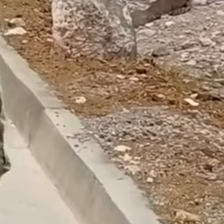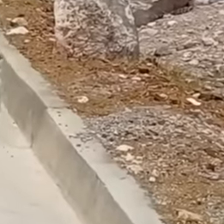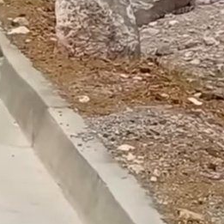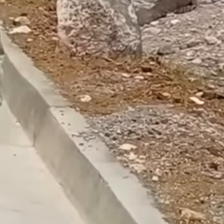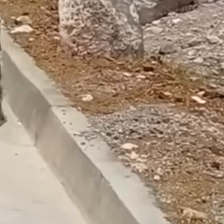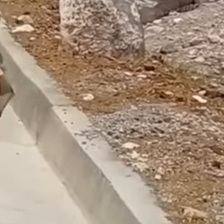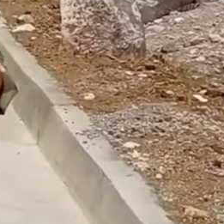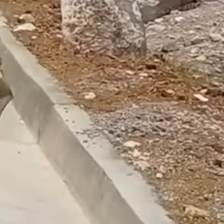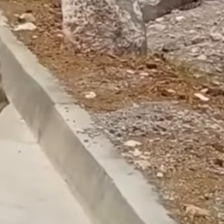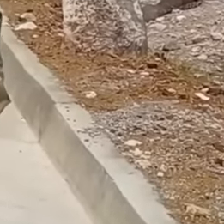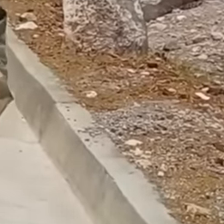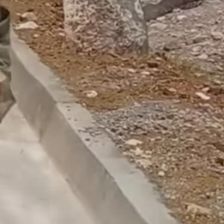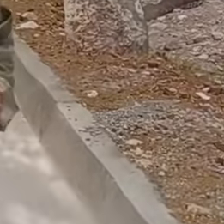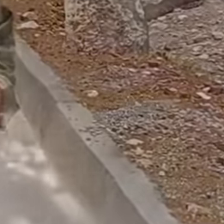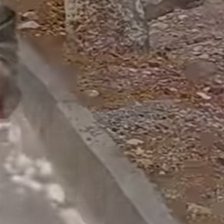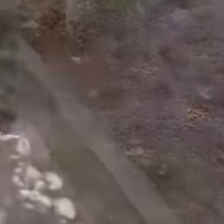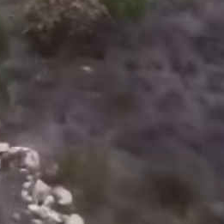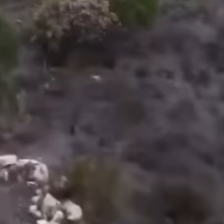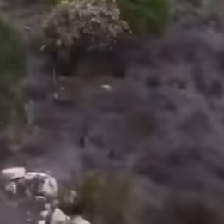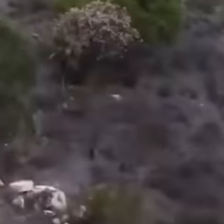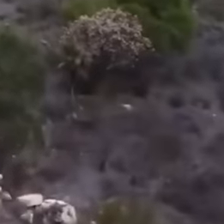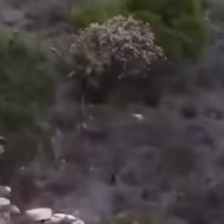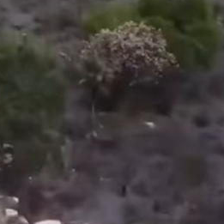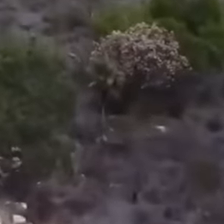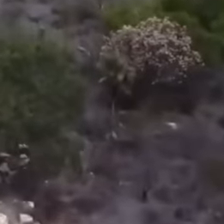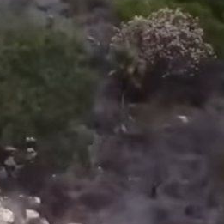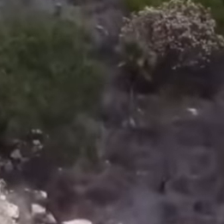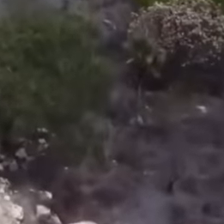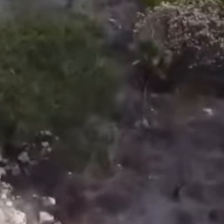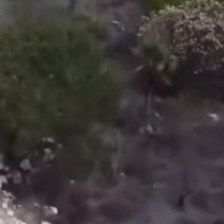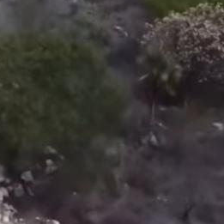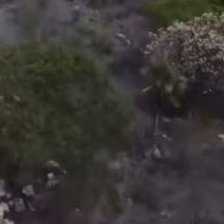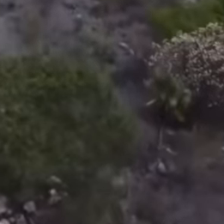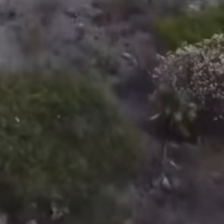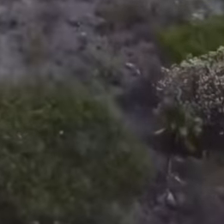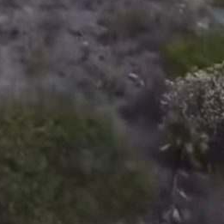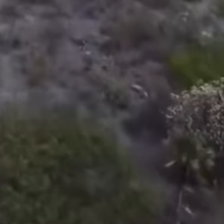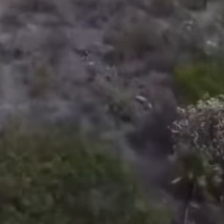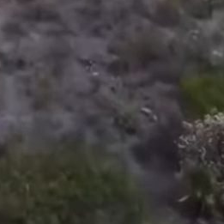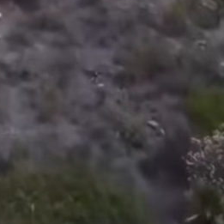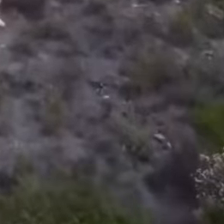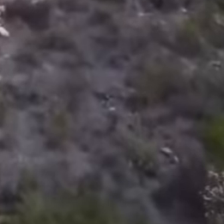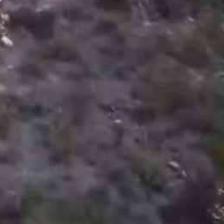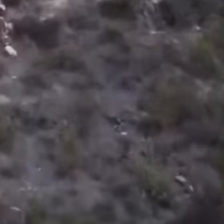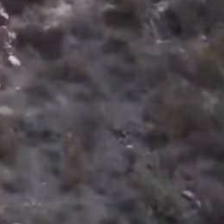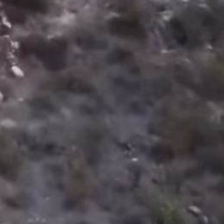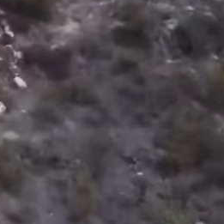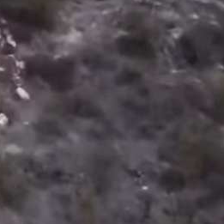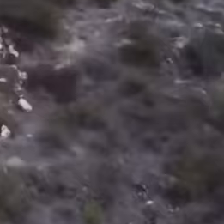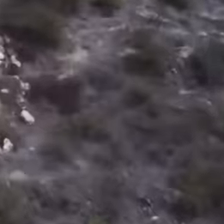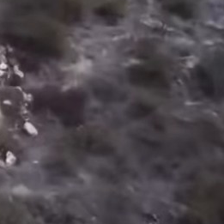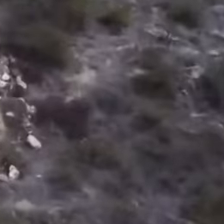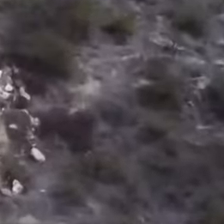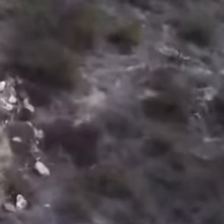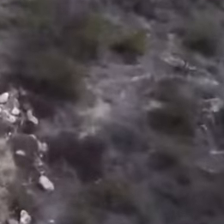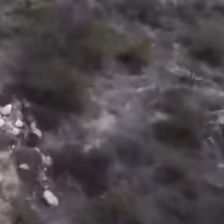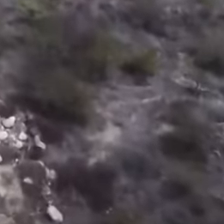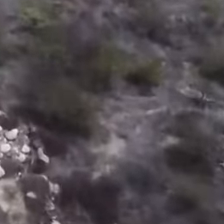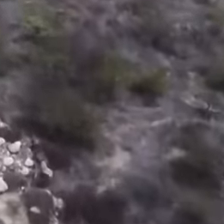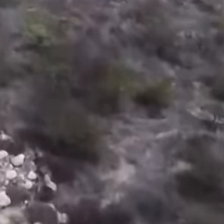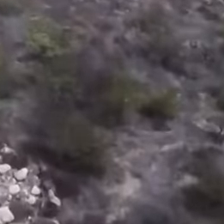agradeciéndole a él y a su cabildo de que nos apoyó. Es un presidente que hizo muchísimo, porque aquí nunca